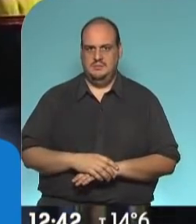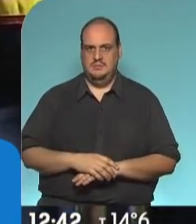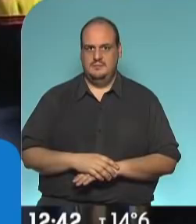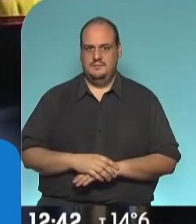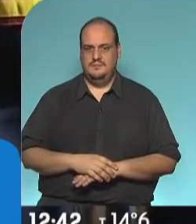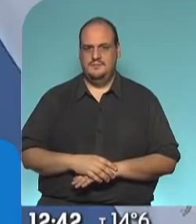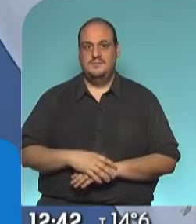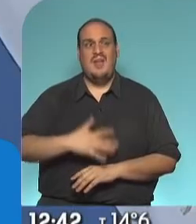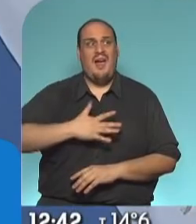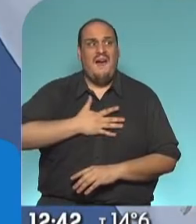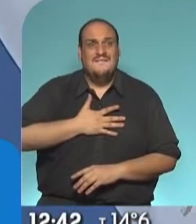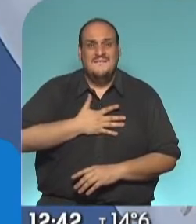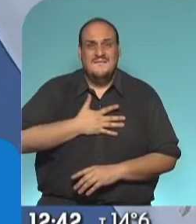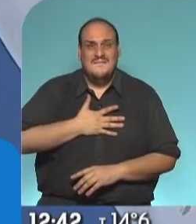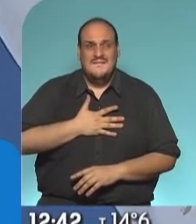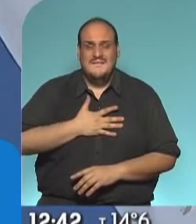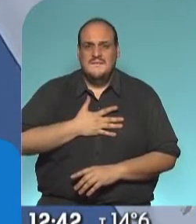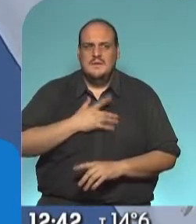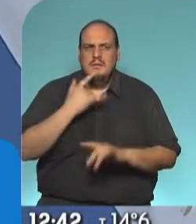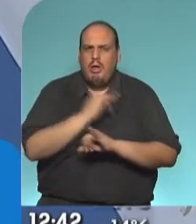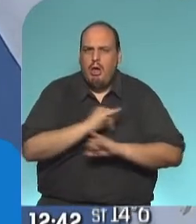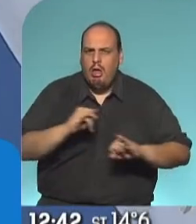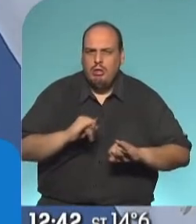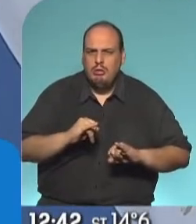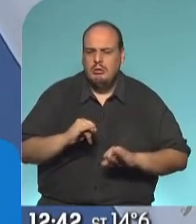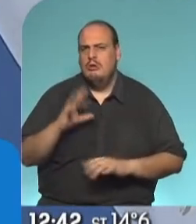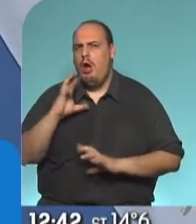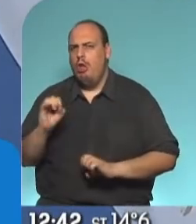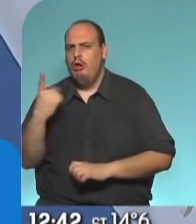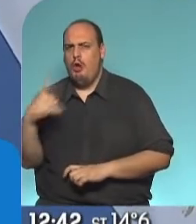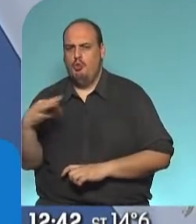El único amor que pregonó y el único odio que pregonó.